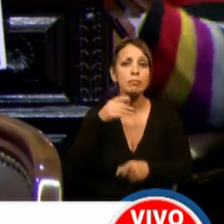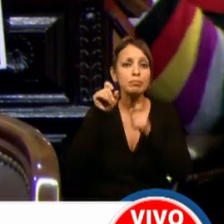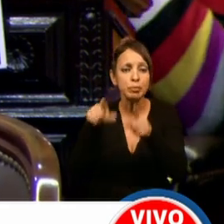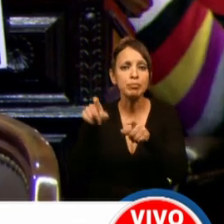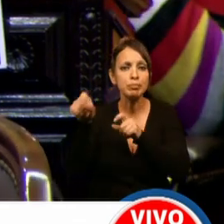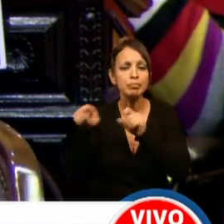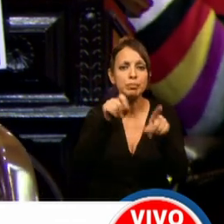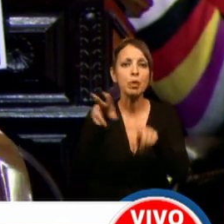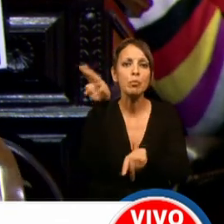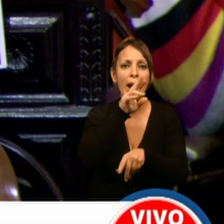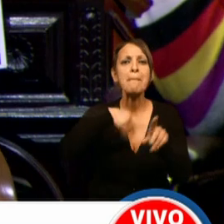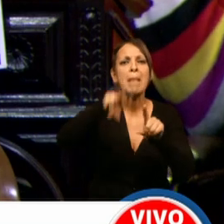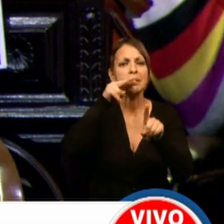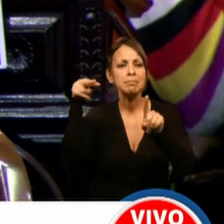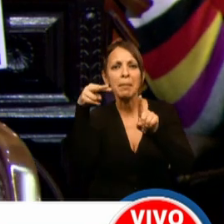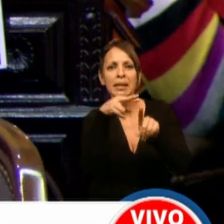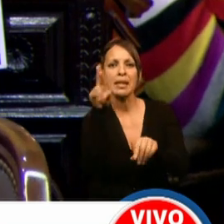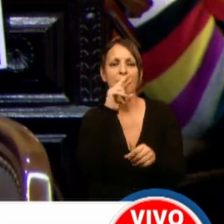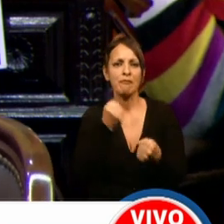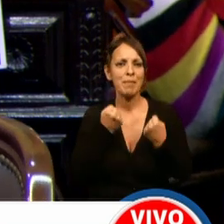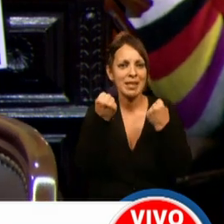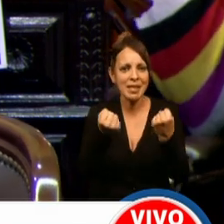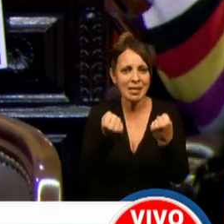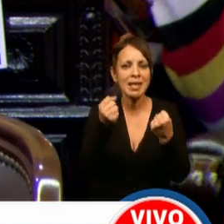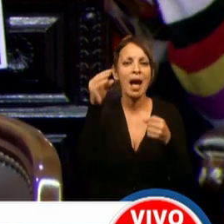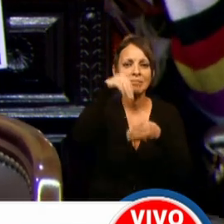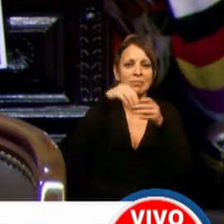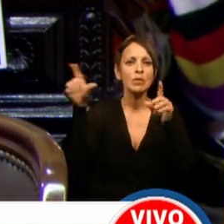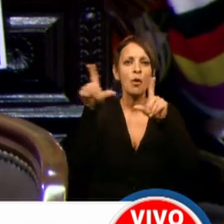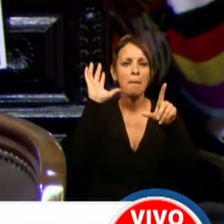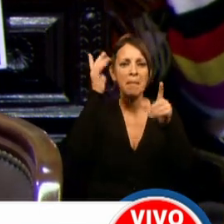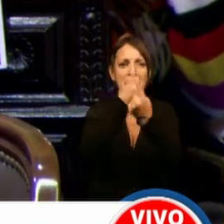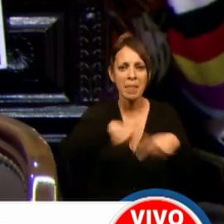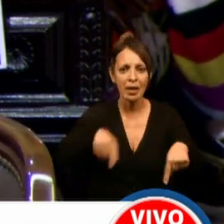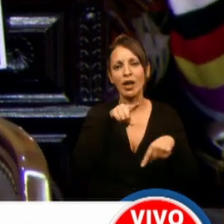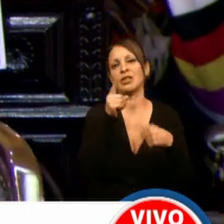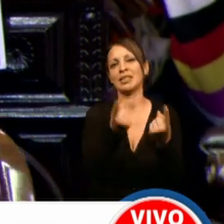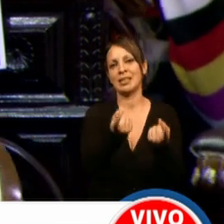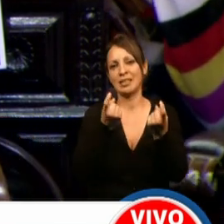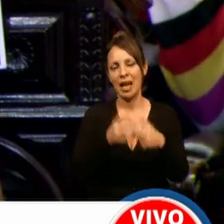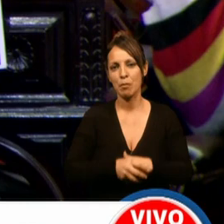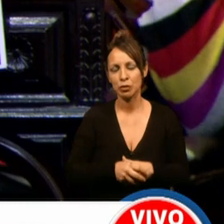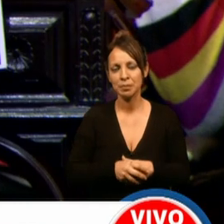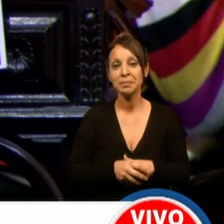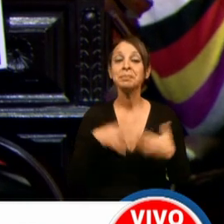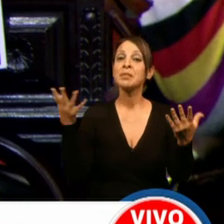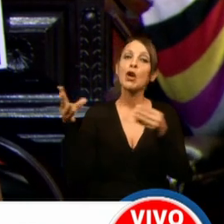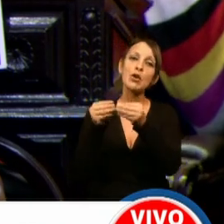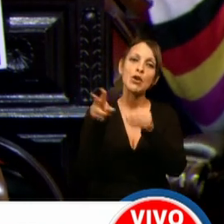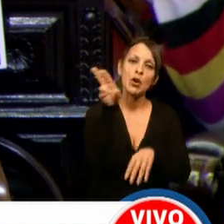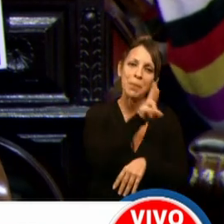mujeres más perspectiva feminista en los medios es lo que necesitamos por eso compañeras